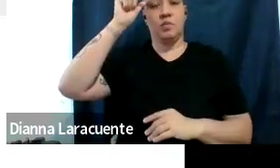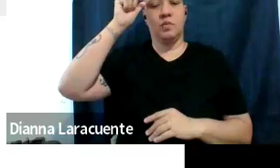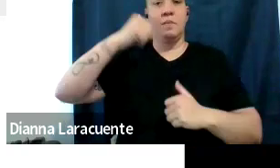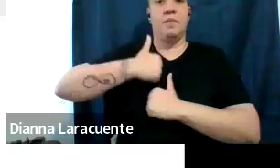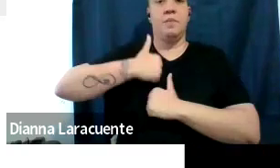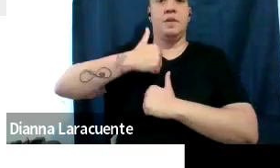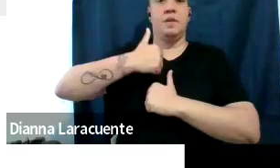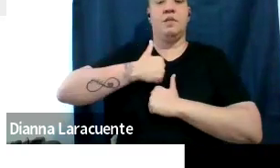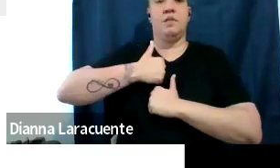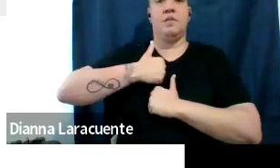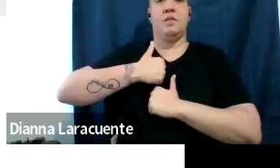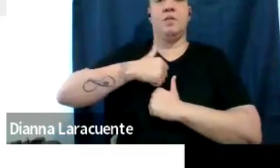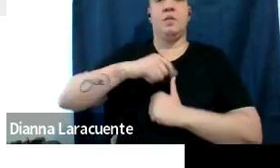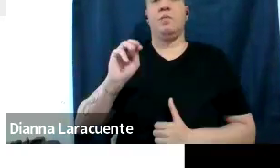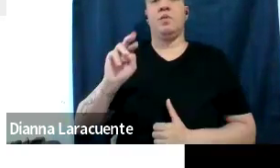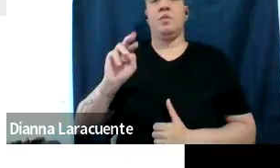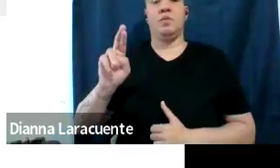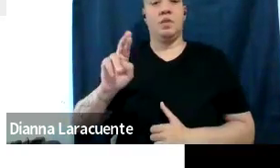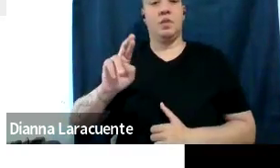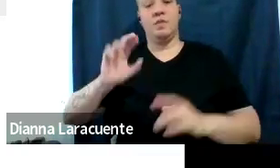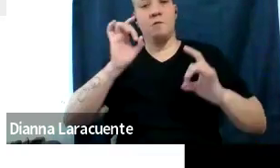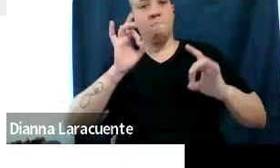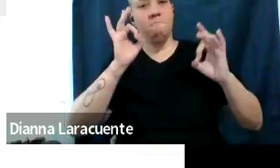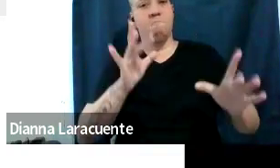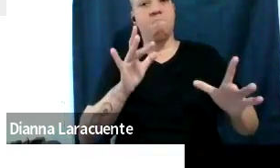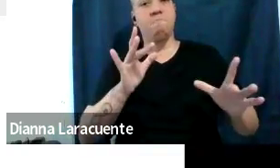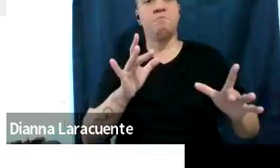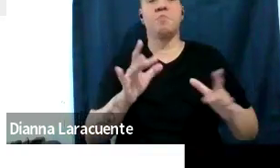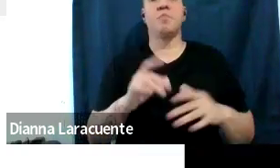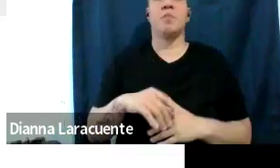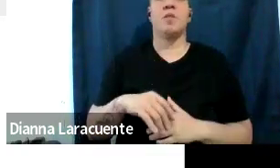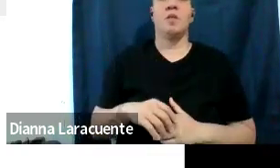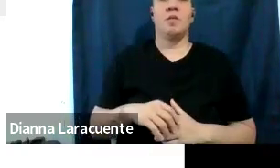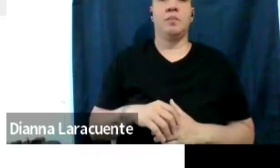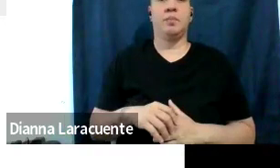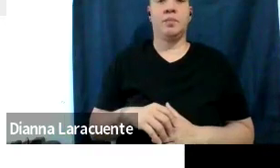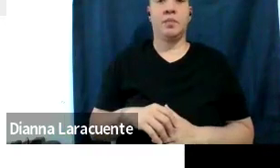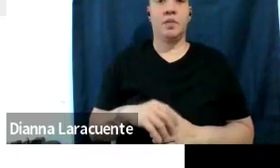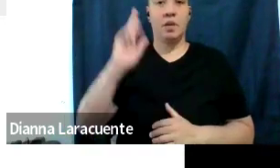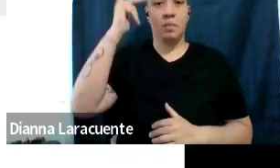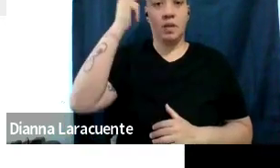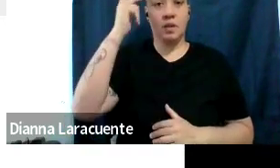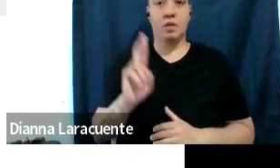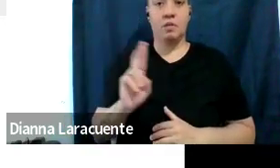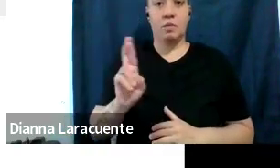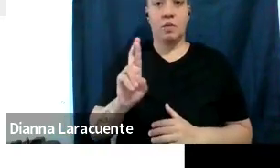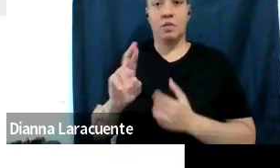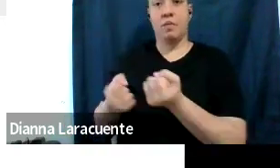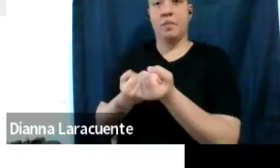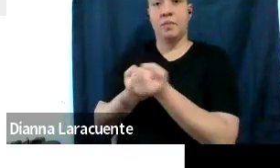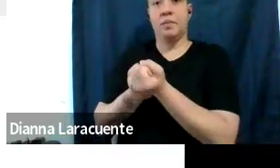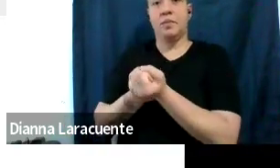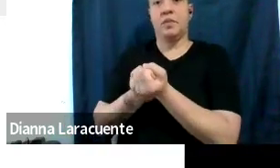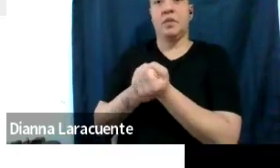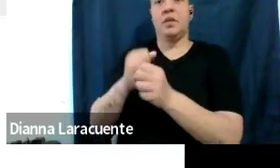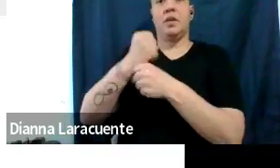Muñoz condena. Sin embargo, el Partido Republicano va a apoyarlo y crea la alianza con